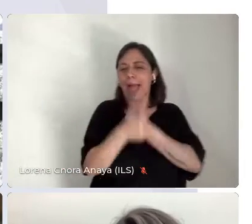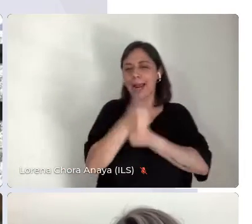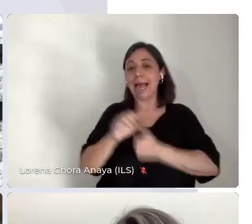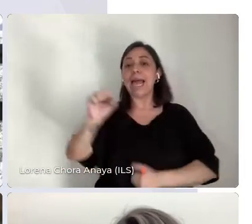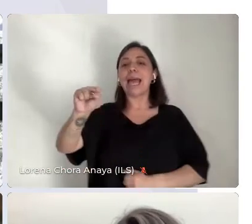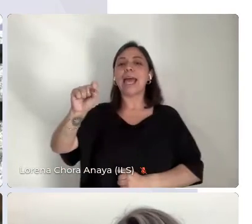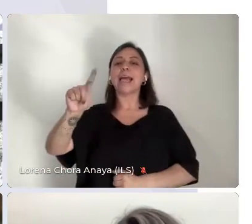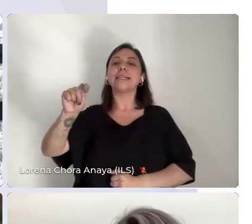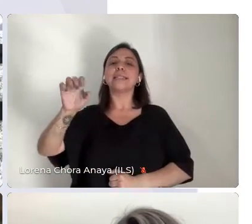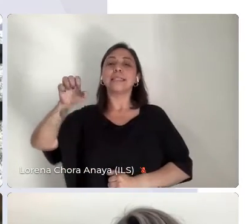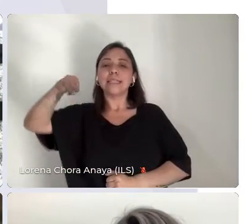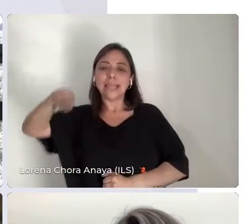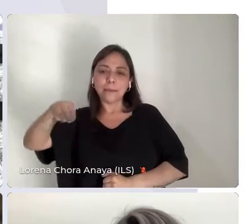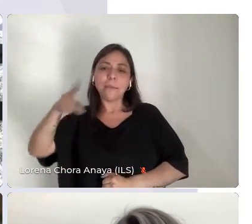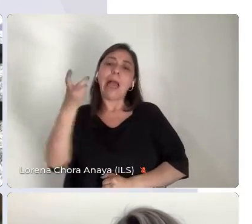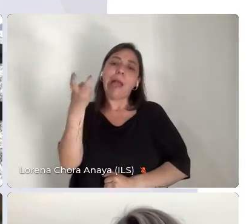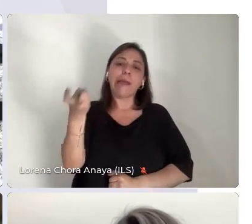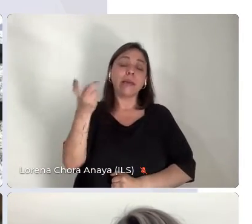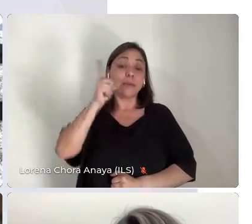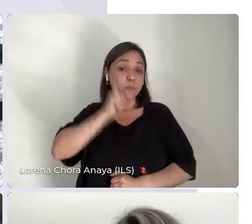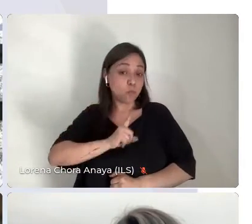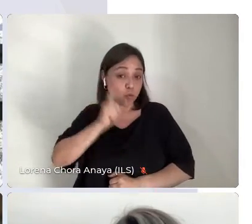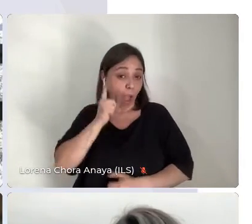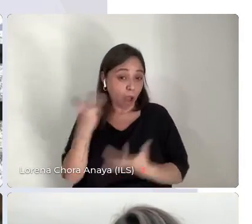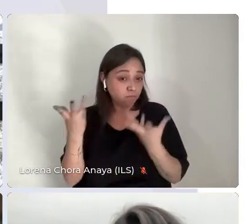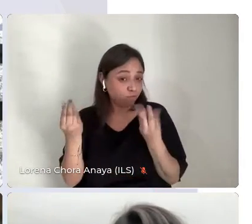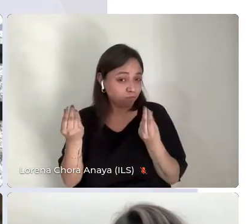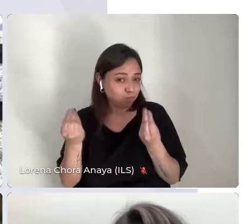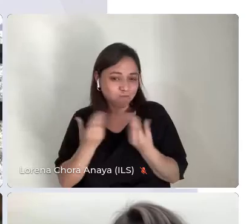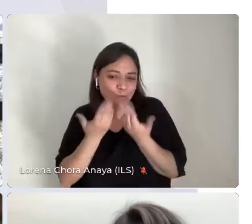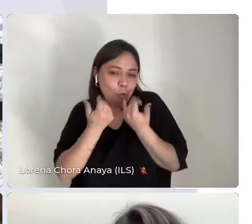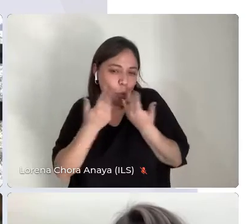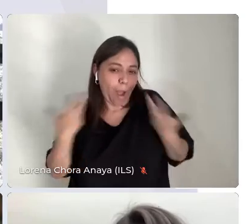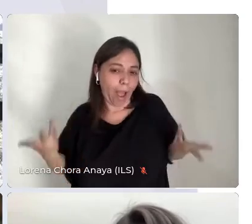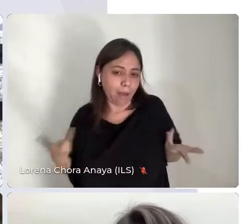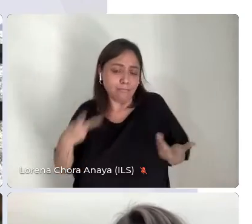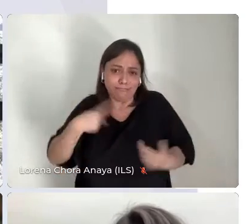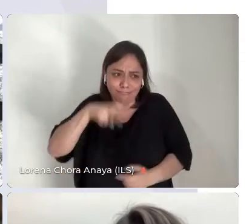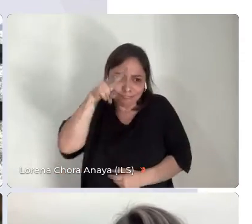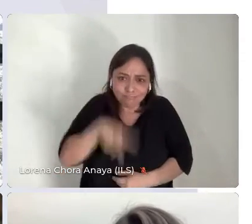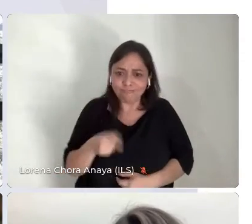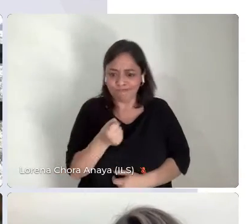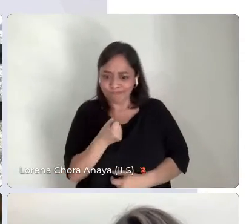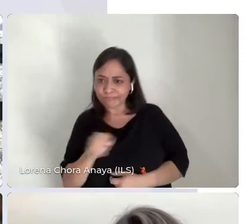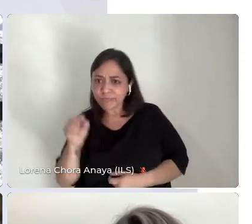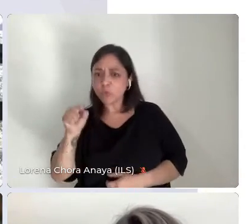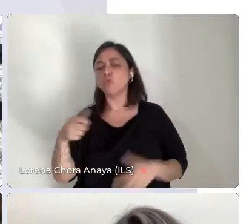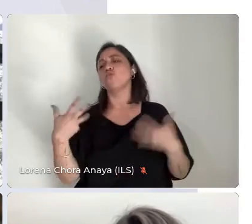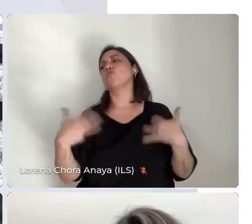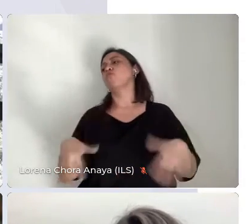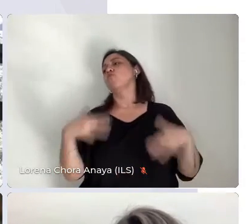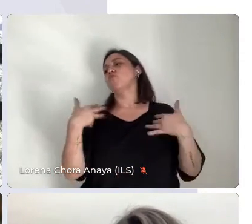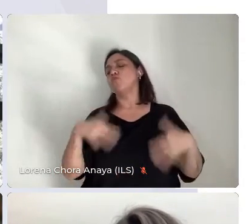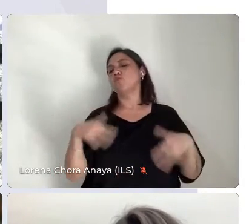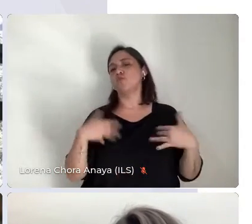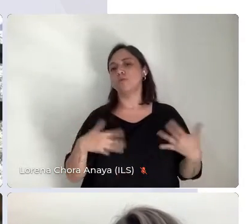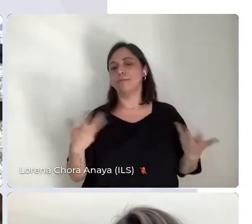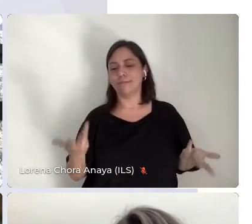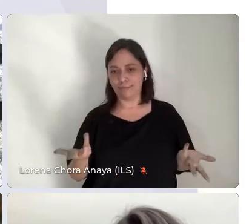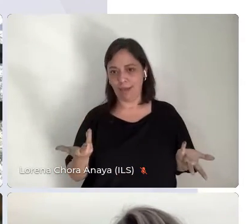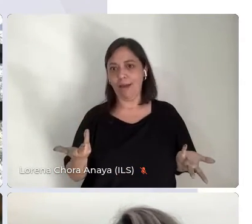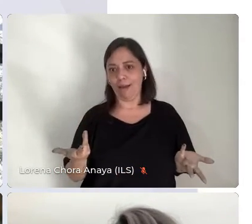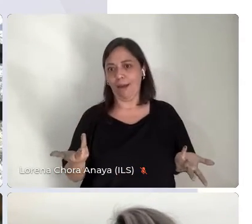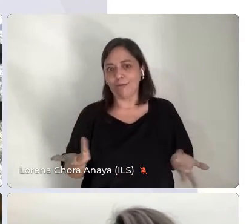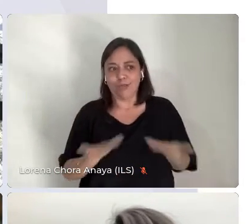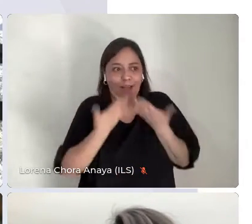estamos bastante fuera y pues es un talento desperdiciado que es una oportunidad para el sector, ¿no? También